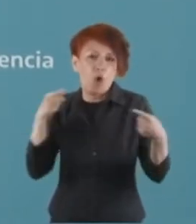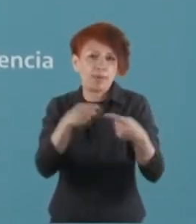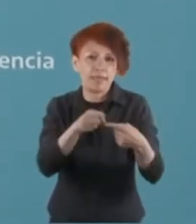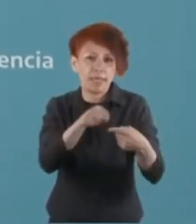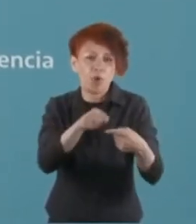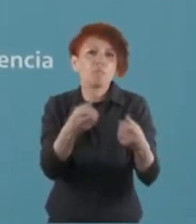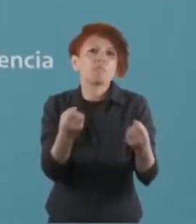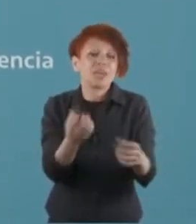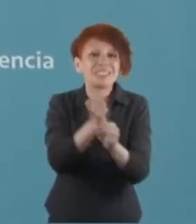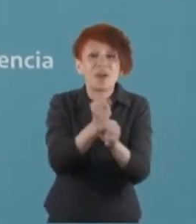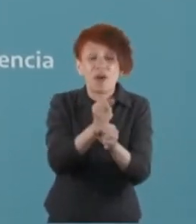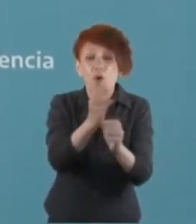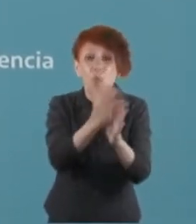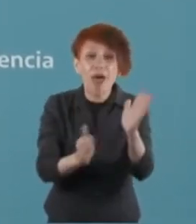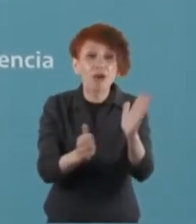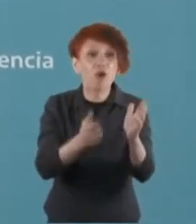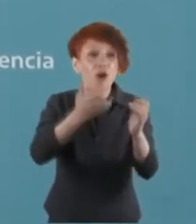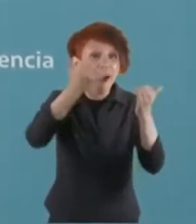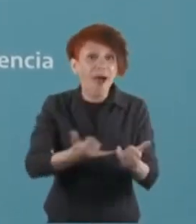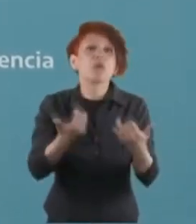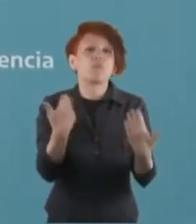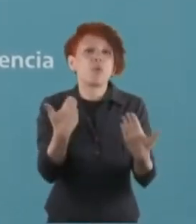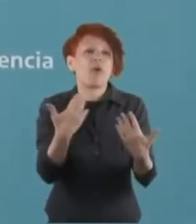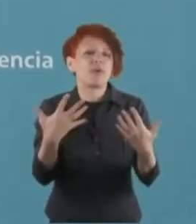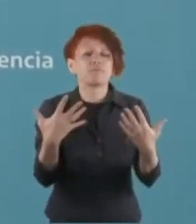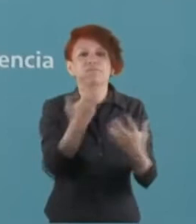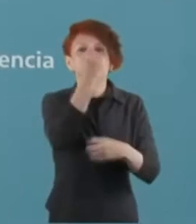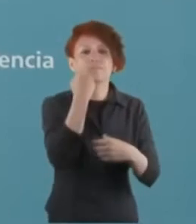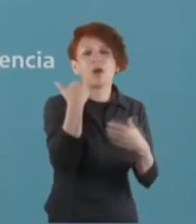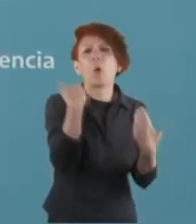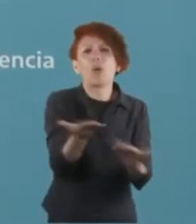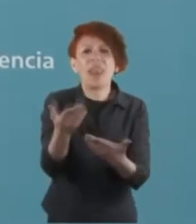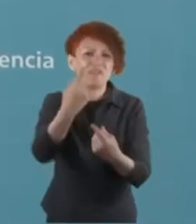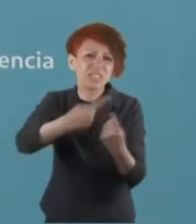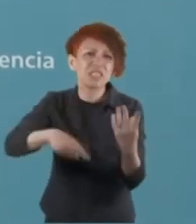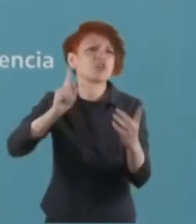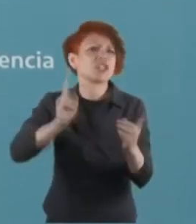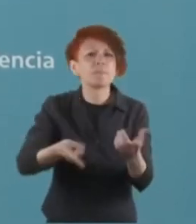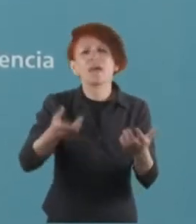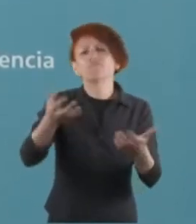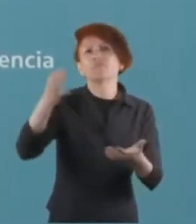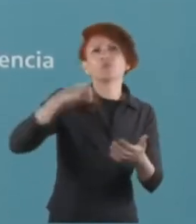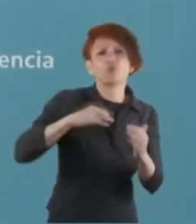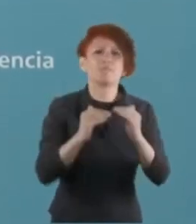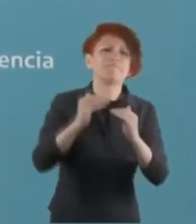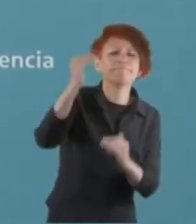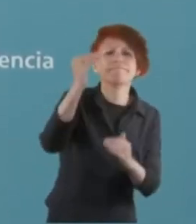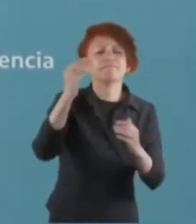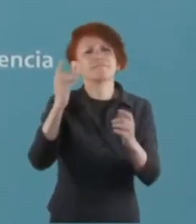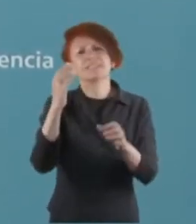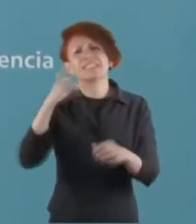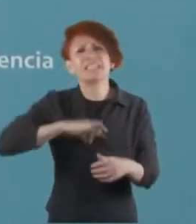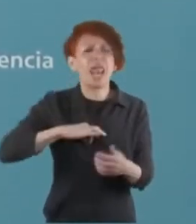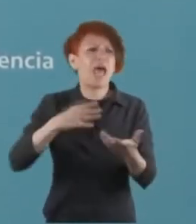el trabajo en blanco no solo permite acceder a todos los beneficios, sino que también acceder a las paritarias y a las diferentes formas de sostenimiento del salario o